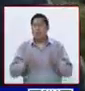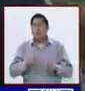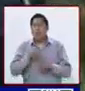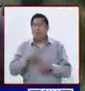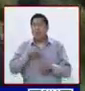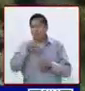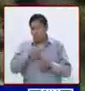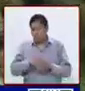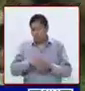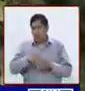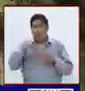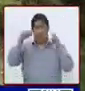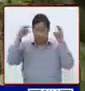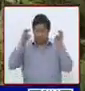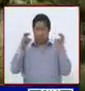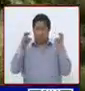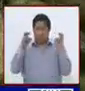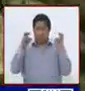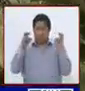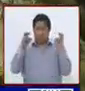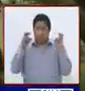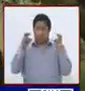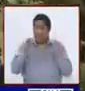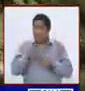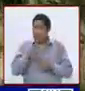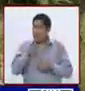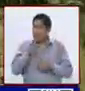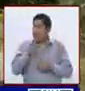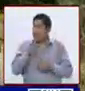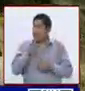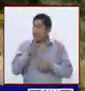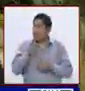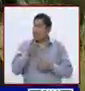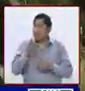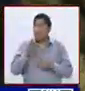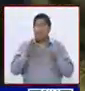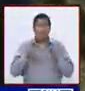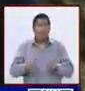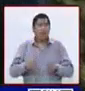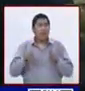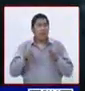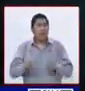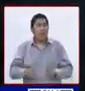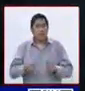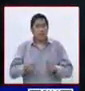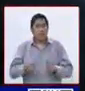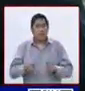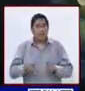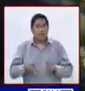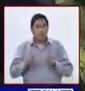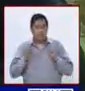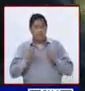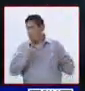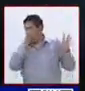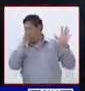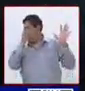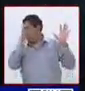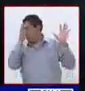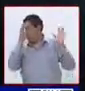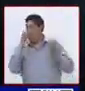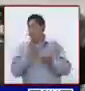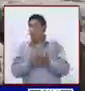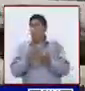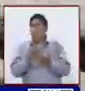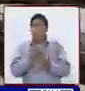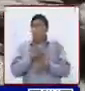Incluso se han dado casos en los que la gente ha dejado absolutamente todo su